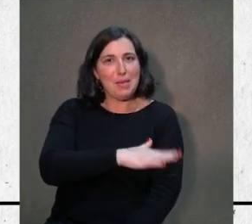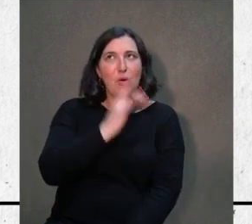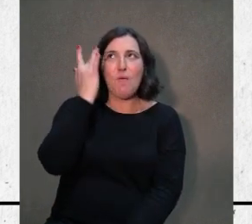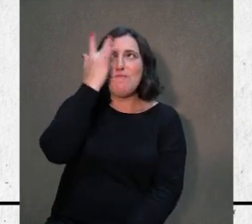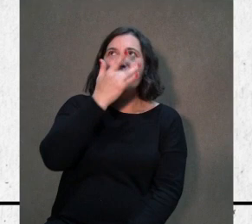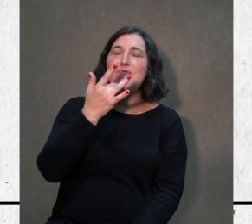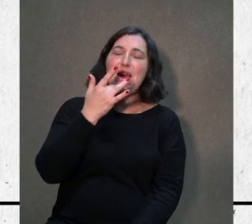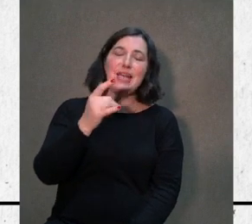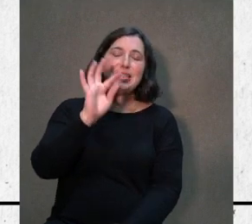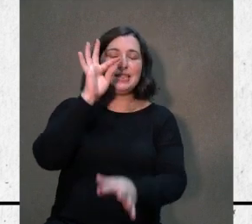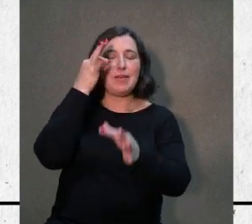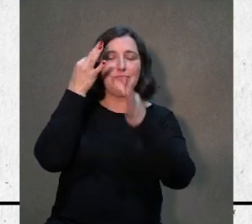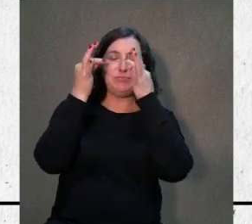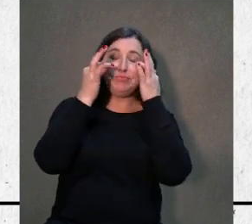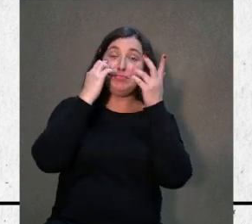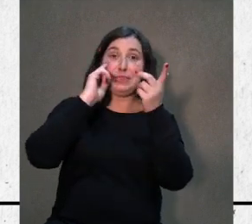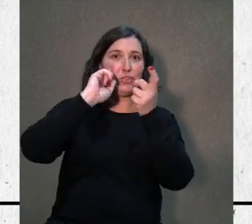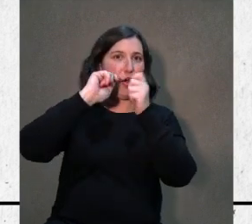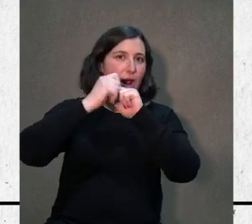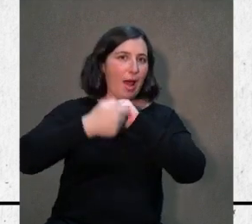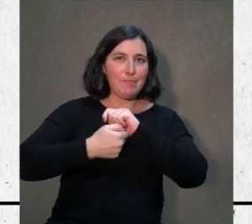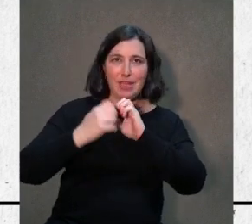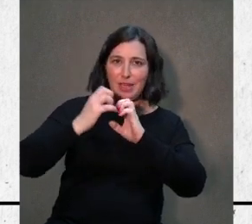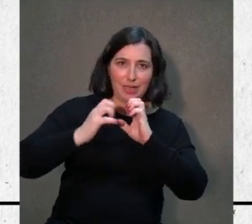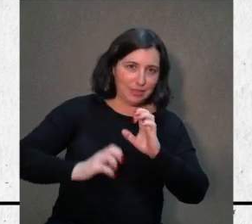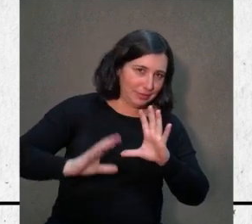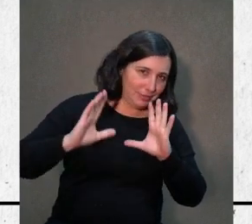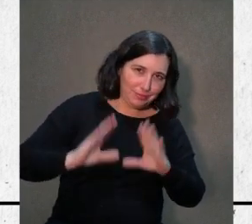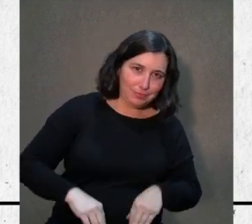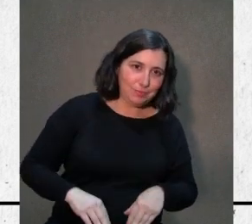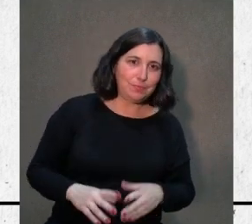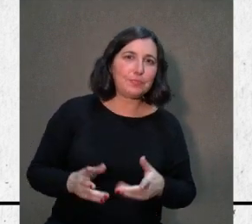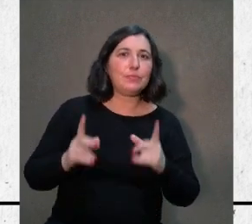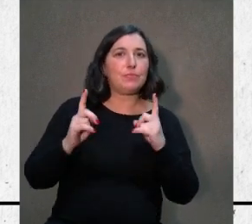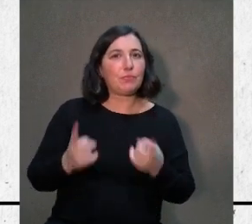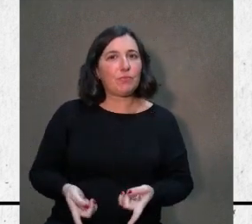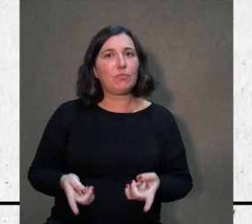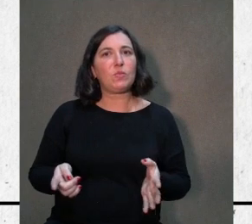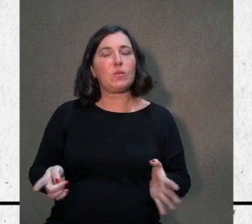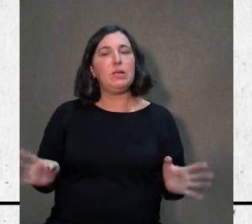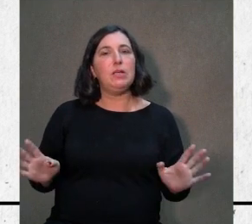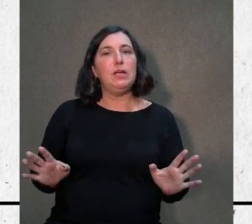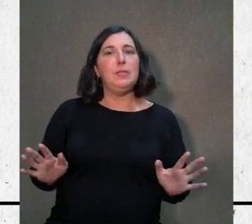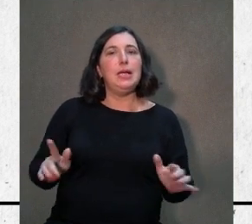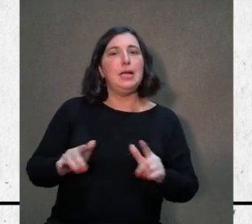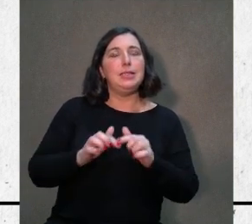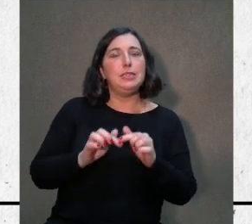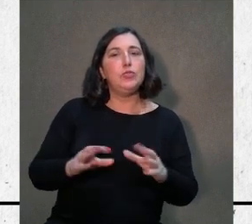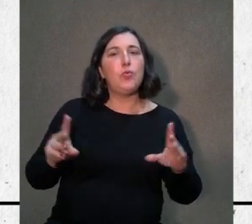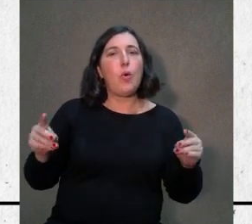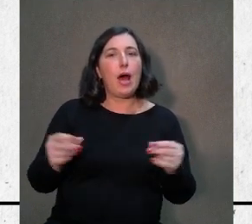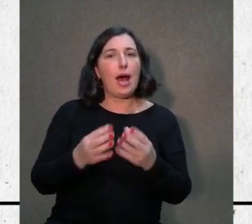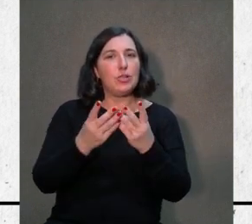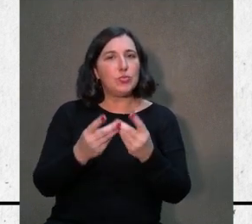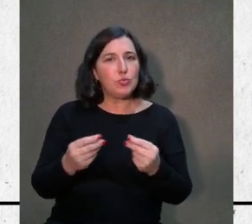sentirte bella te cambia todo, ¿no? La energía, ¿no? Y sí, tocar cosas lentas,